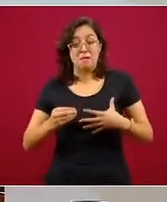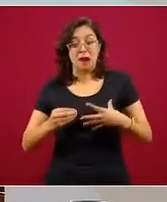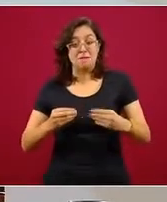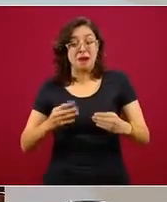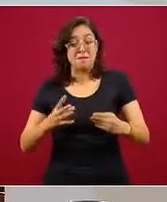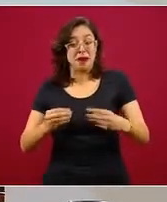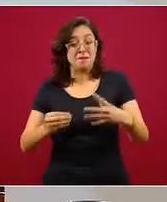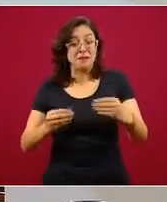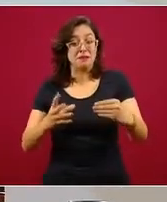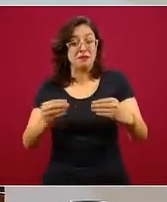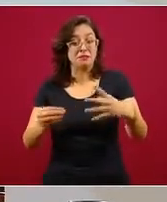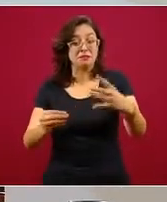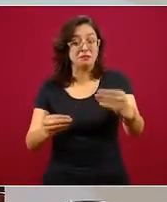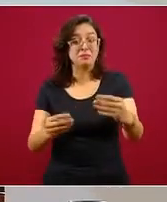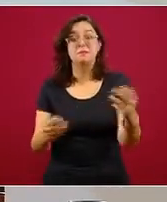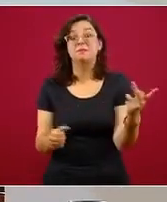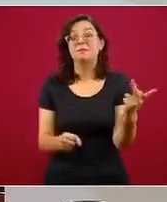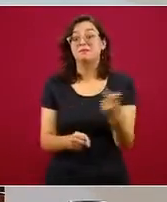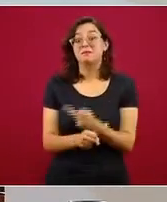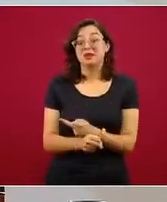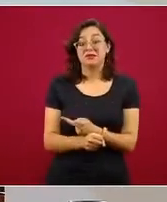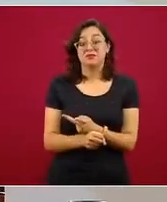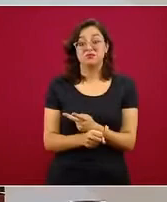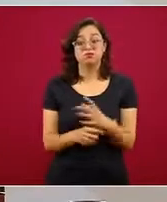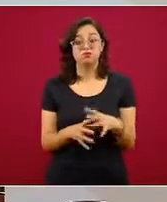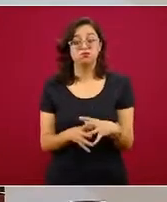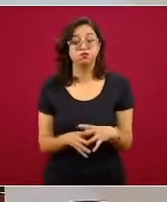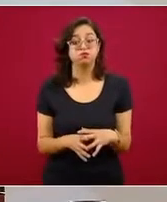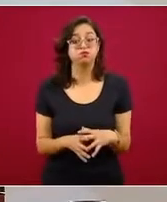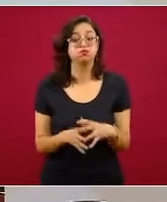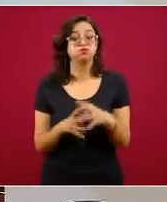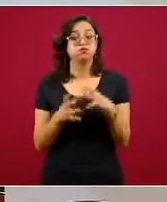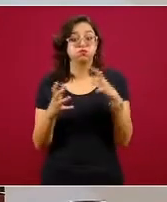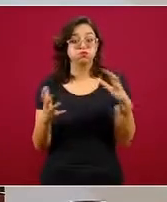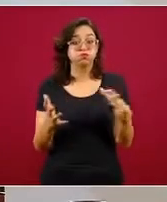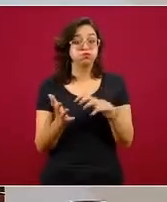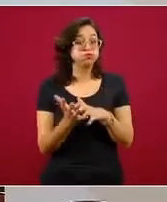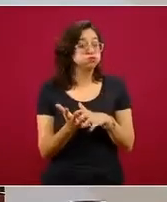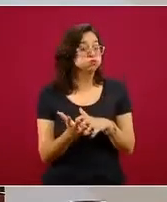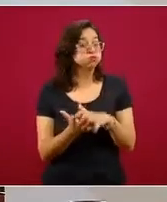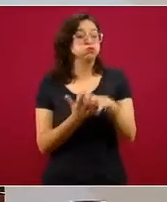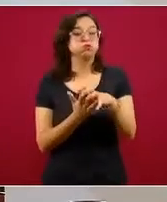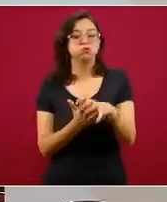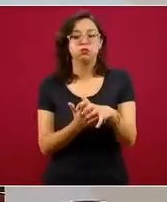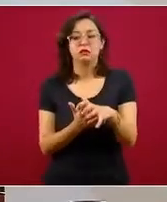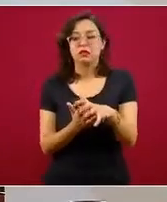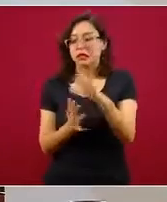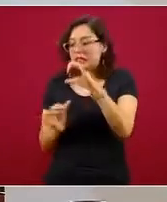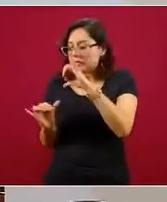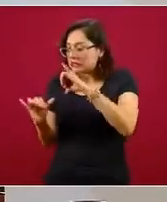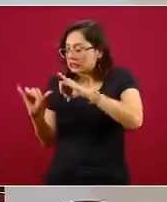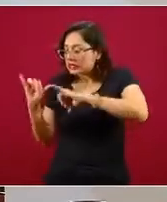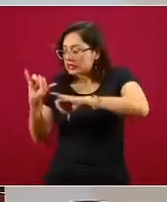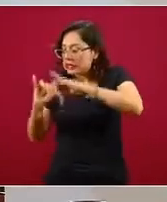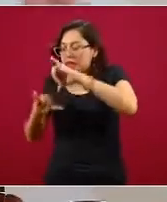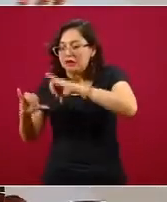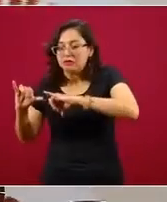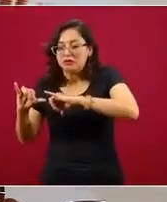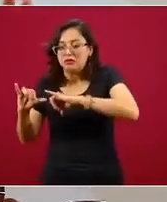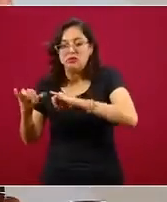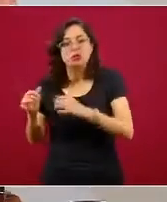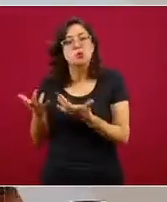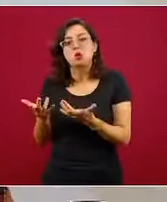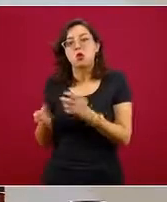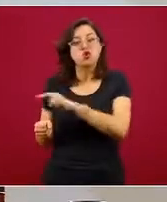la epidemia tiene características que llevan a necesitar que las pruebas salgan de lo